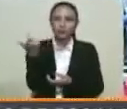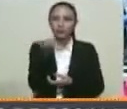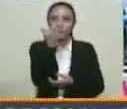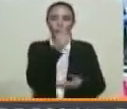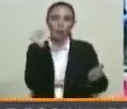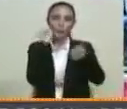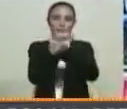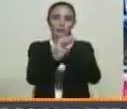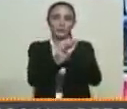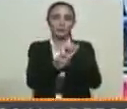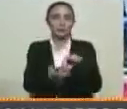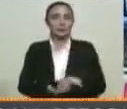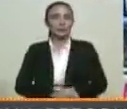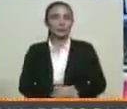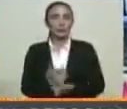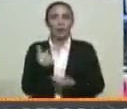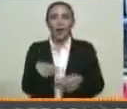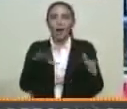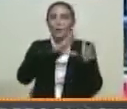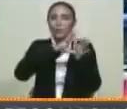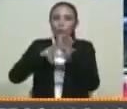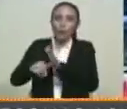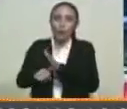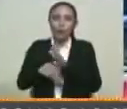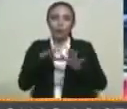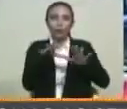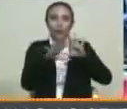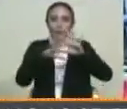sus tentáculos de robo al pueblo.